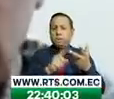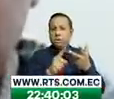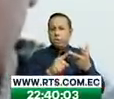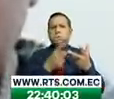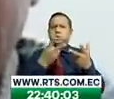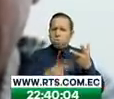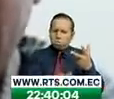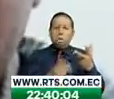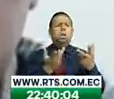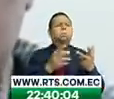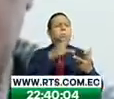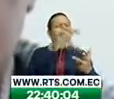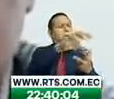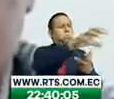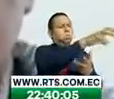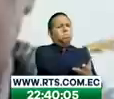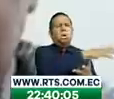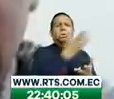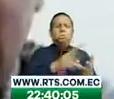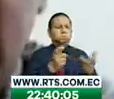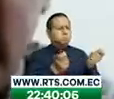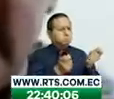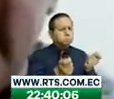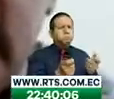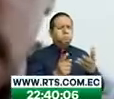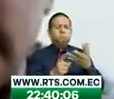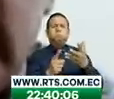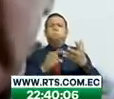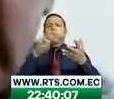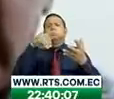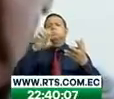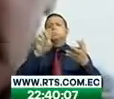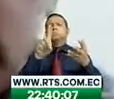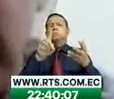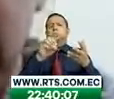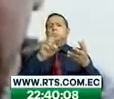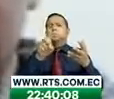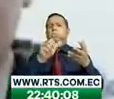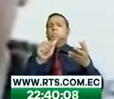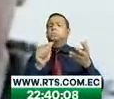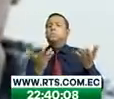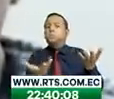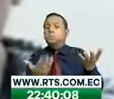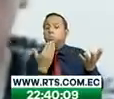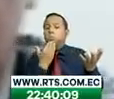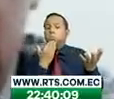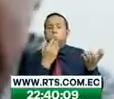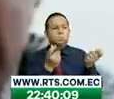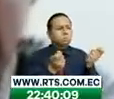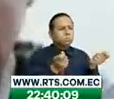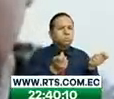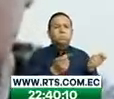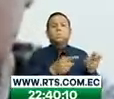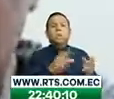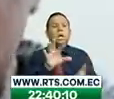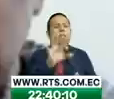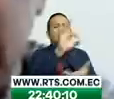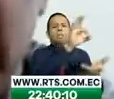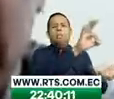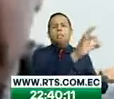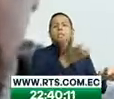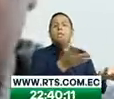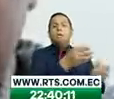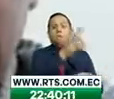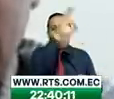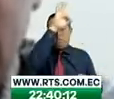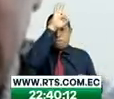salud de Junín y de Puerto Viejo, el asambleísta Mendoza, que influye en la designación de las autoridades